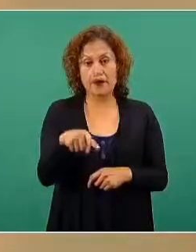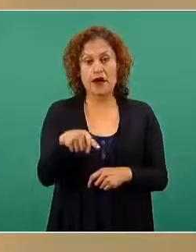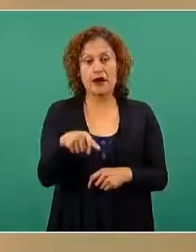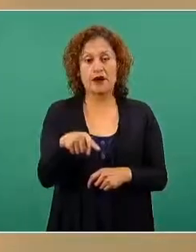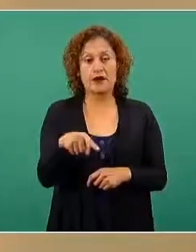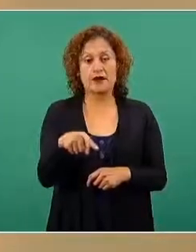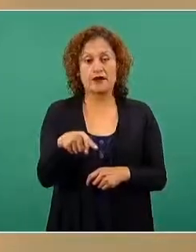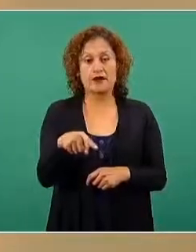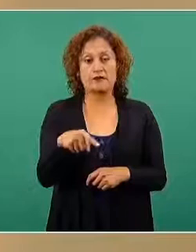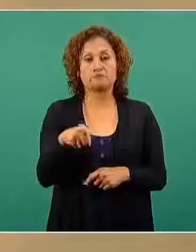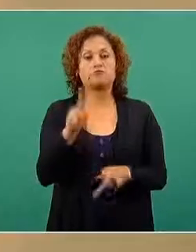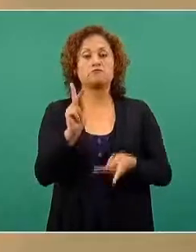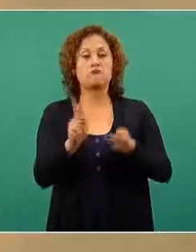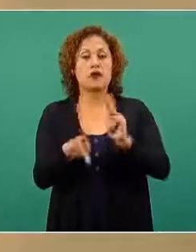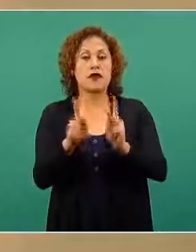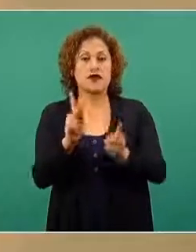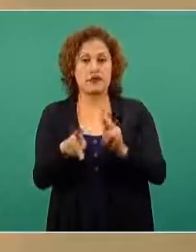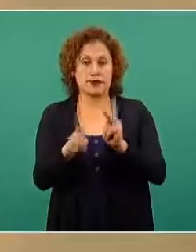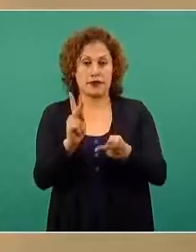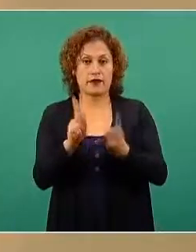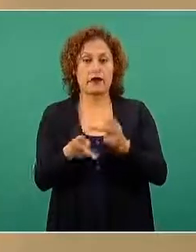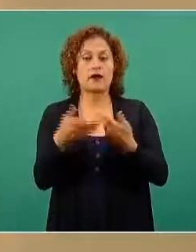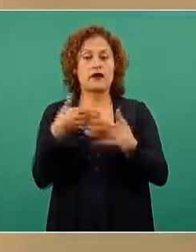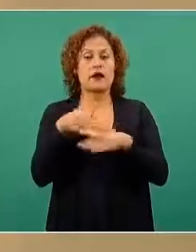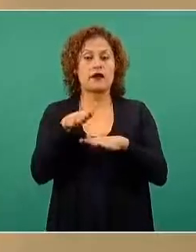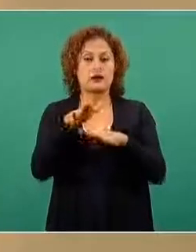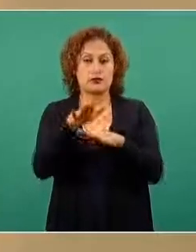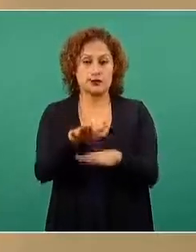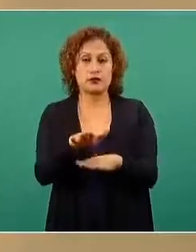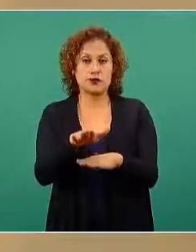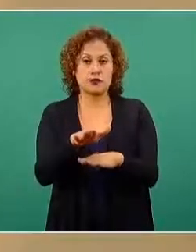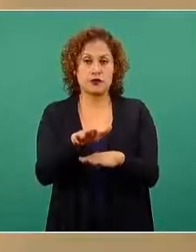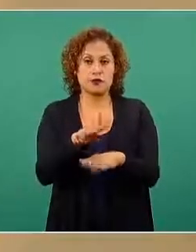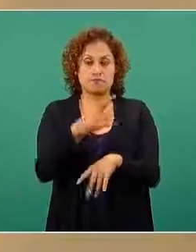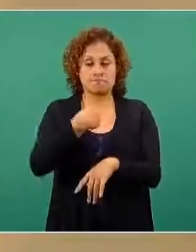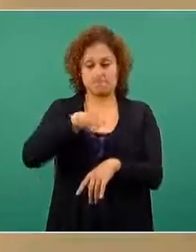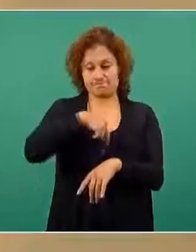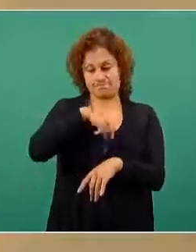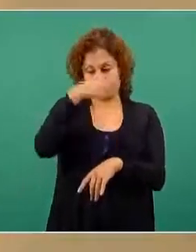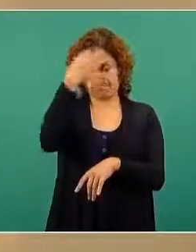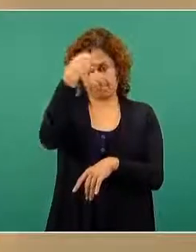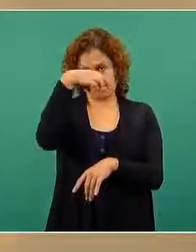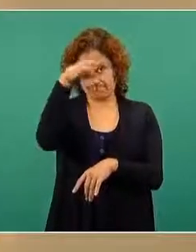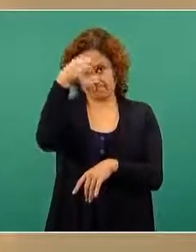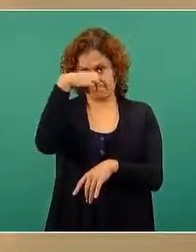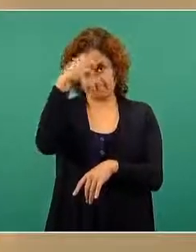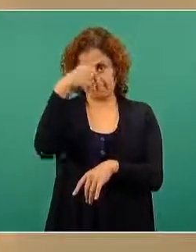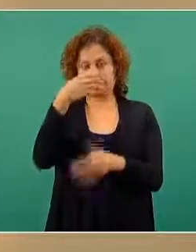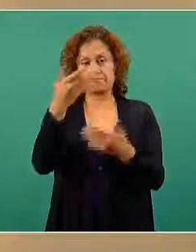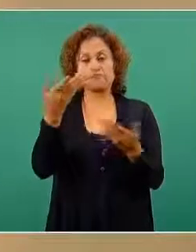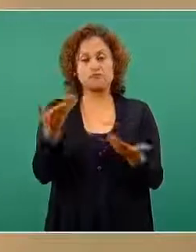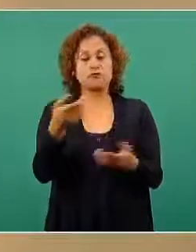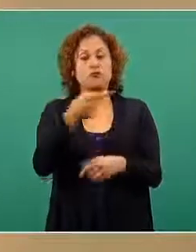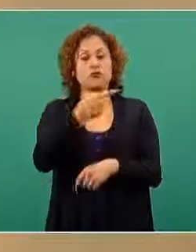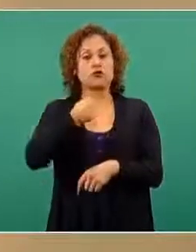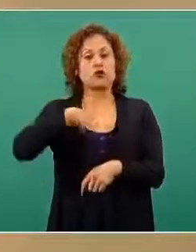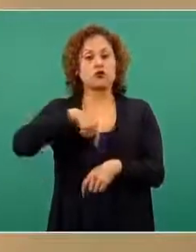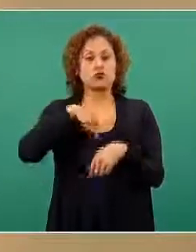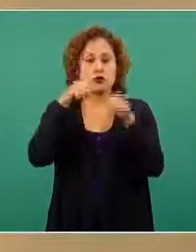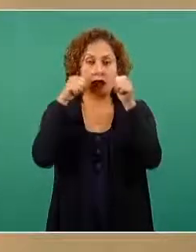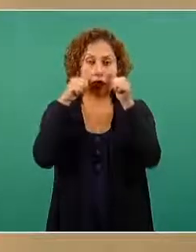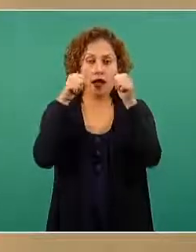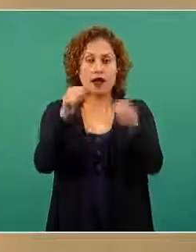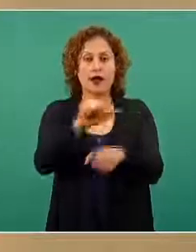comentar con ustedes de la experiencia y de cómo hemos afrontado